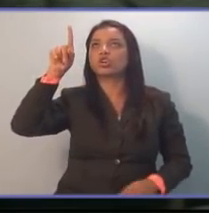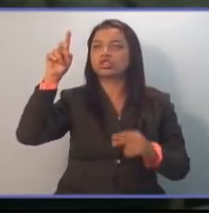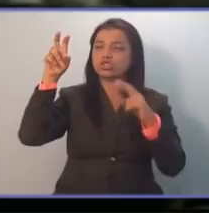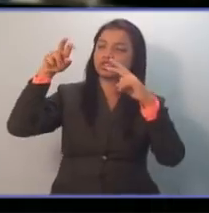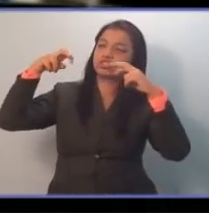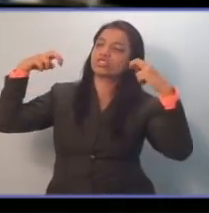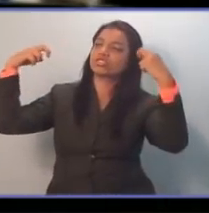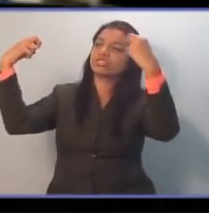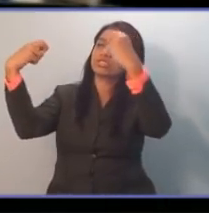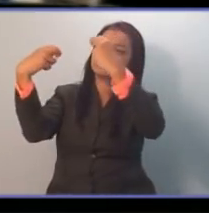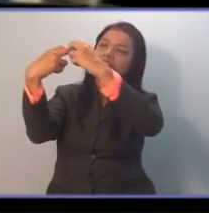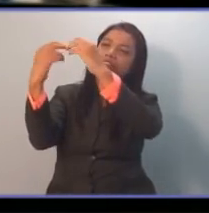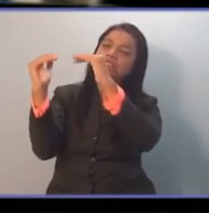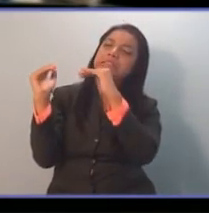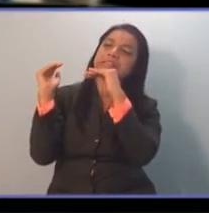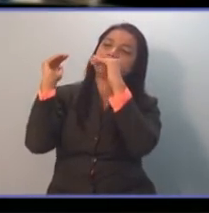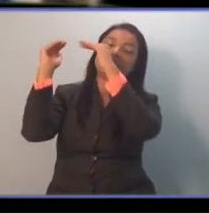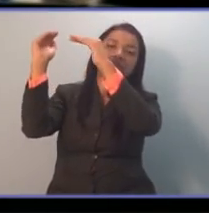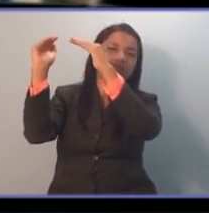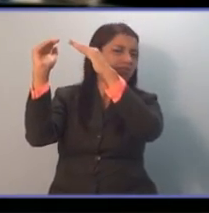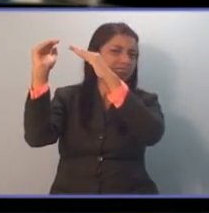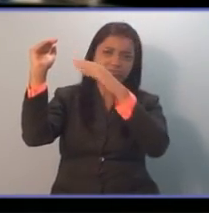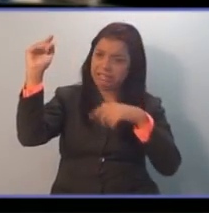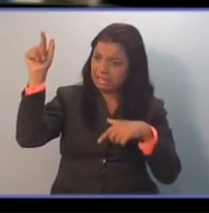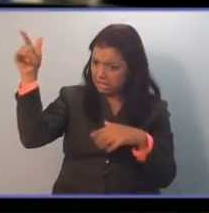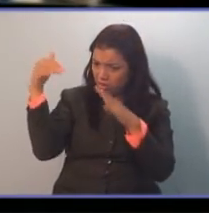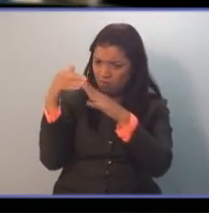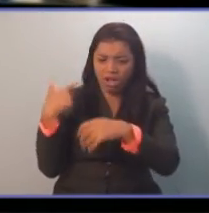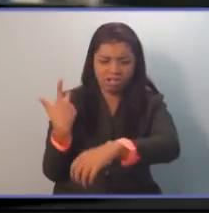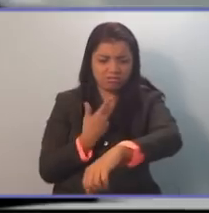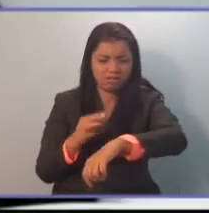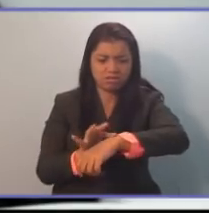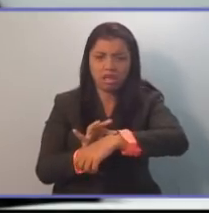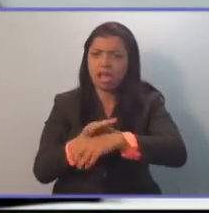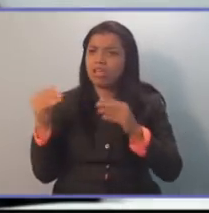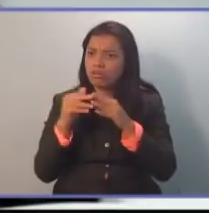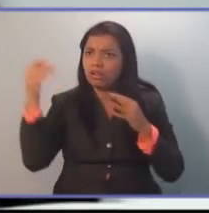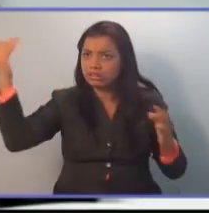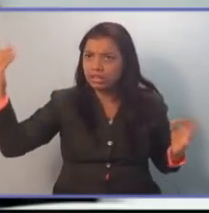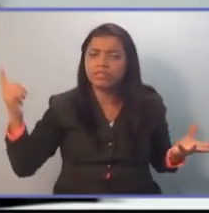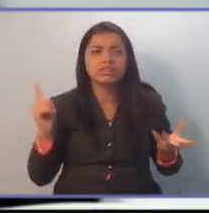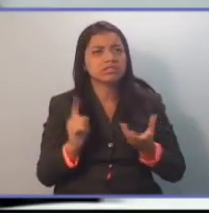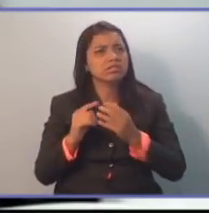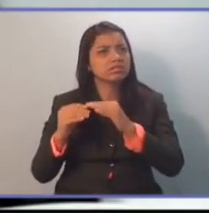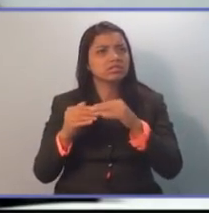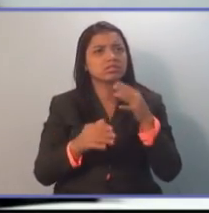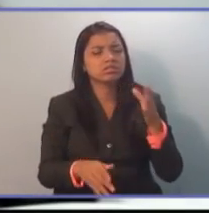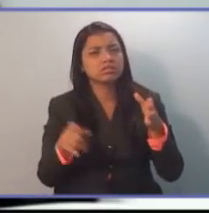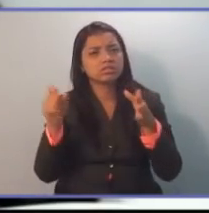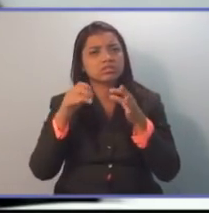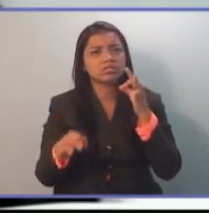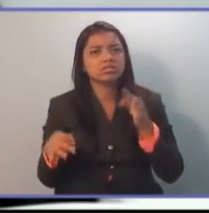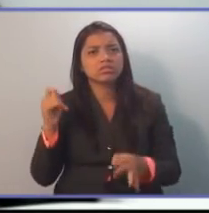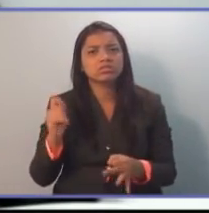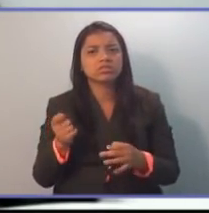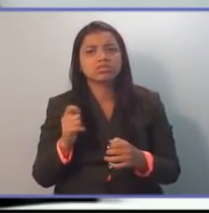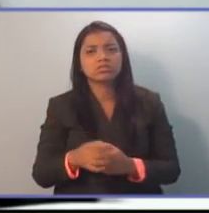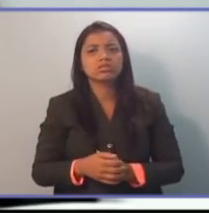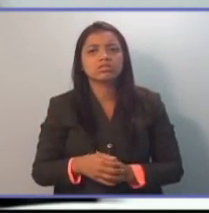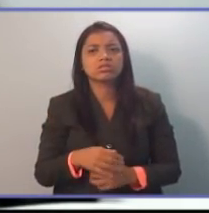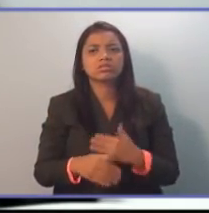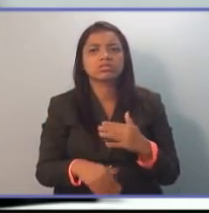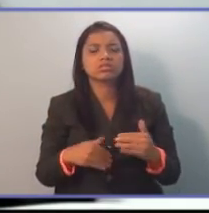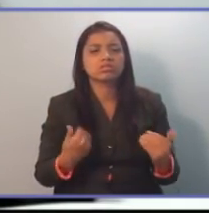públicos, y como tal debe haber una cercanía tanto con el órgano judicial, refiriéndome a toda la estructura organizativa